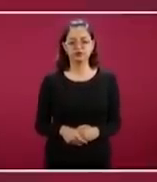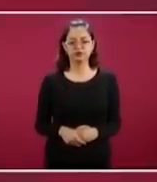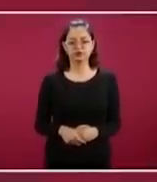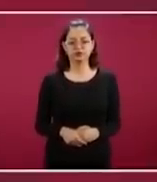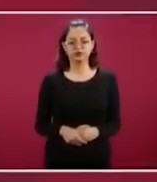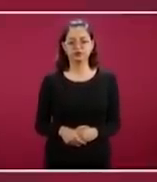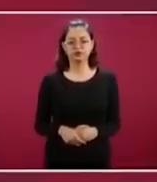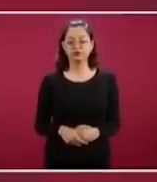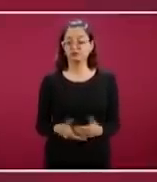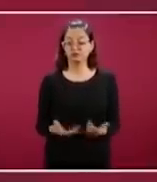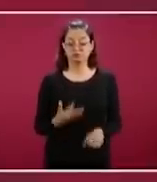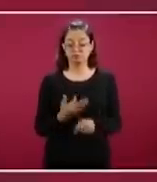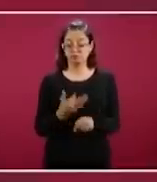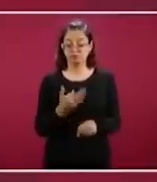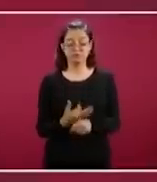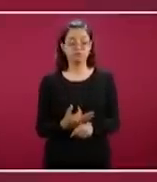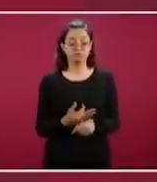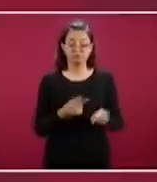la investigación.